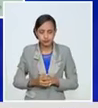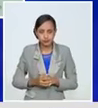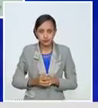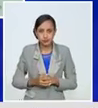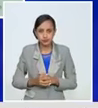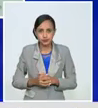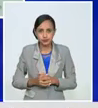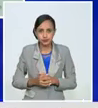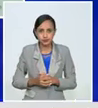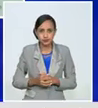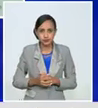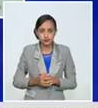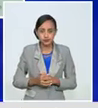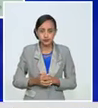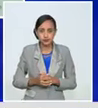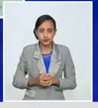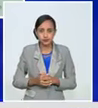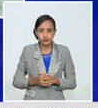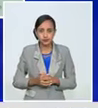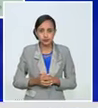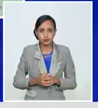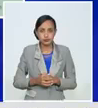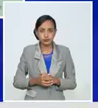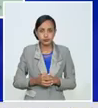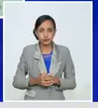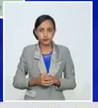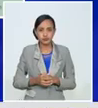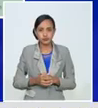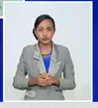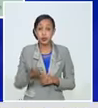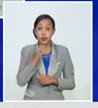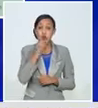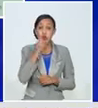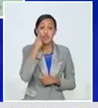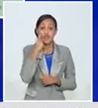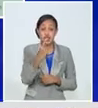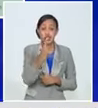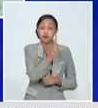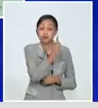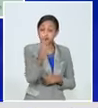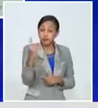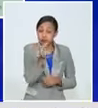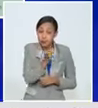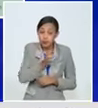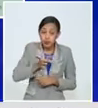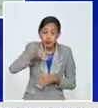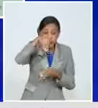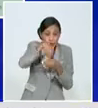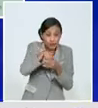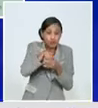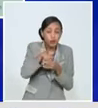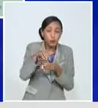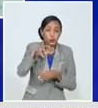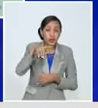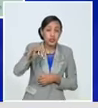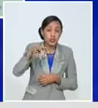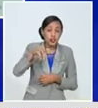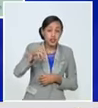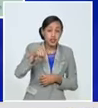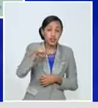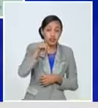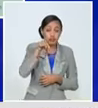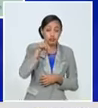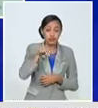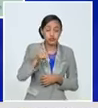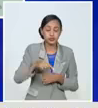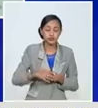se puede ver en el comportamiento por municipio, que además ha sido prácticamente así en